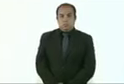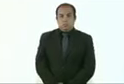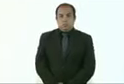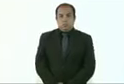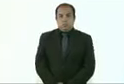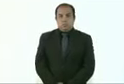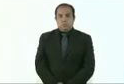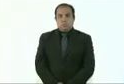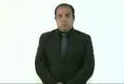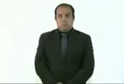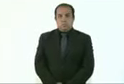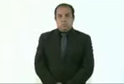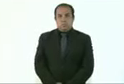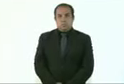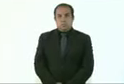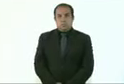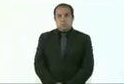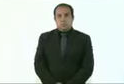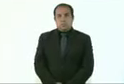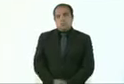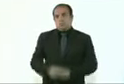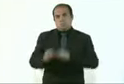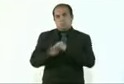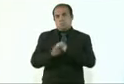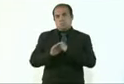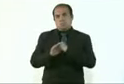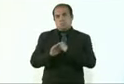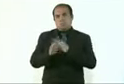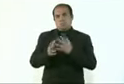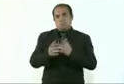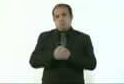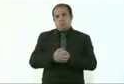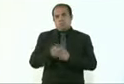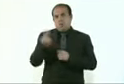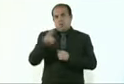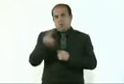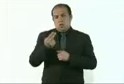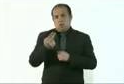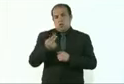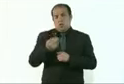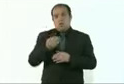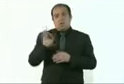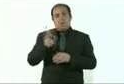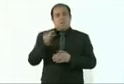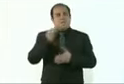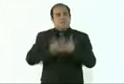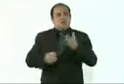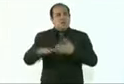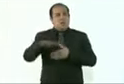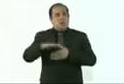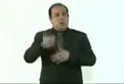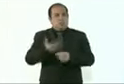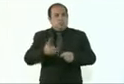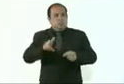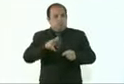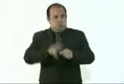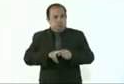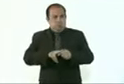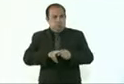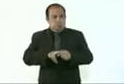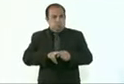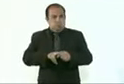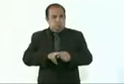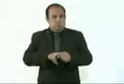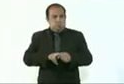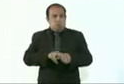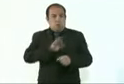Por el momento no es necesario, dado que hay espacio en los hospitales, pueden ir a un centro de salud, y se está viendo el tema